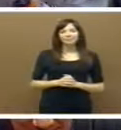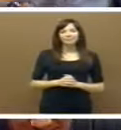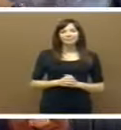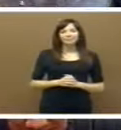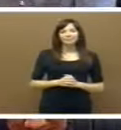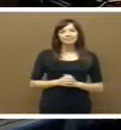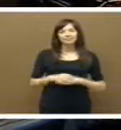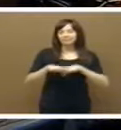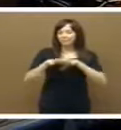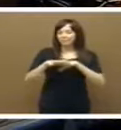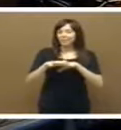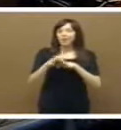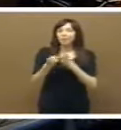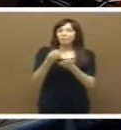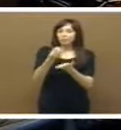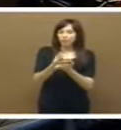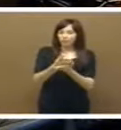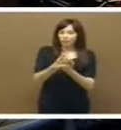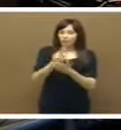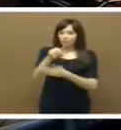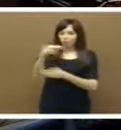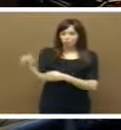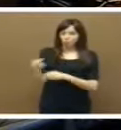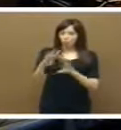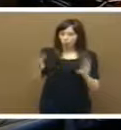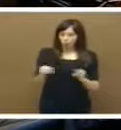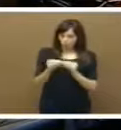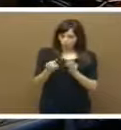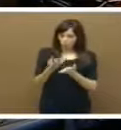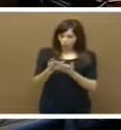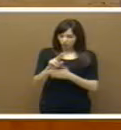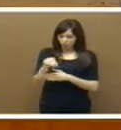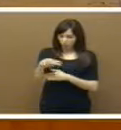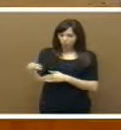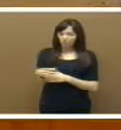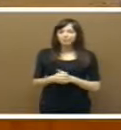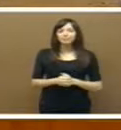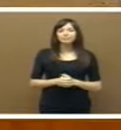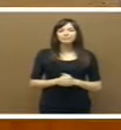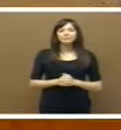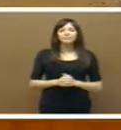resolución. De propuesta de resolución. Un conjunto de propuestas de resolución.